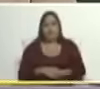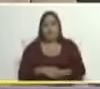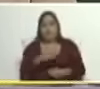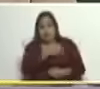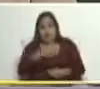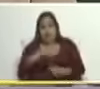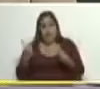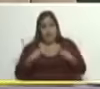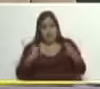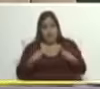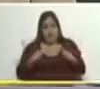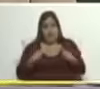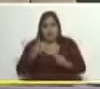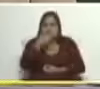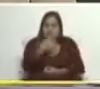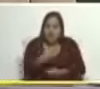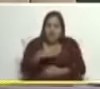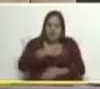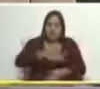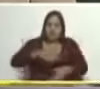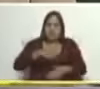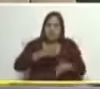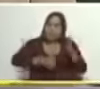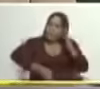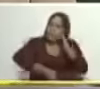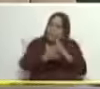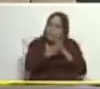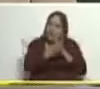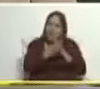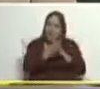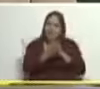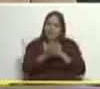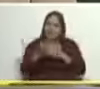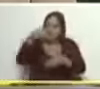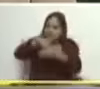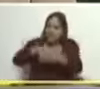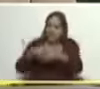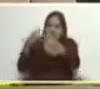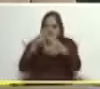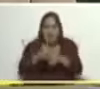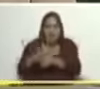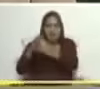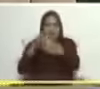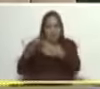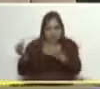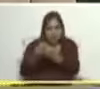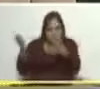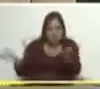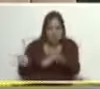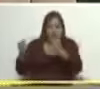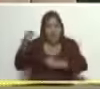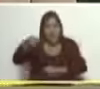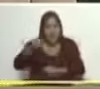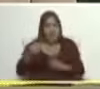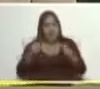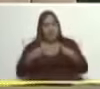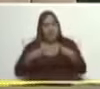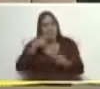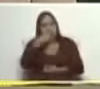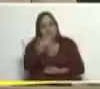Si quieren una vida fácil, váyanse al seno del imperialismo, váyanse con el imperialismo, ahí está la vida